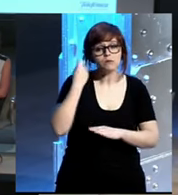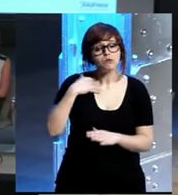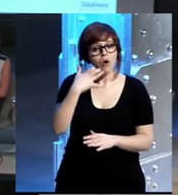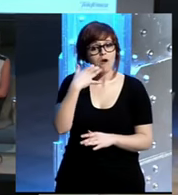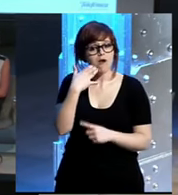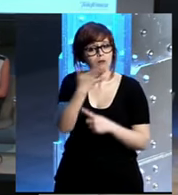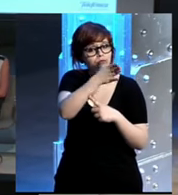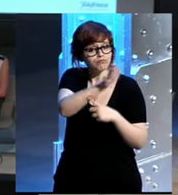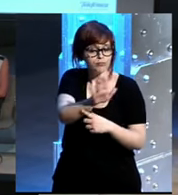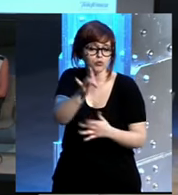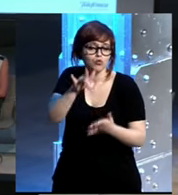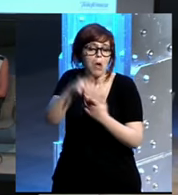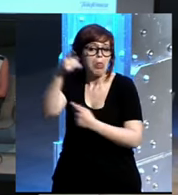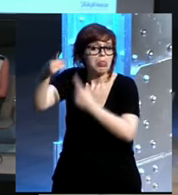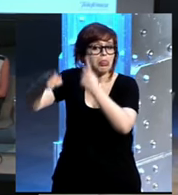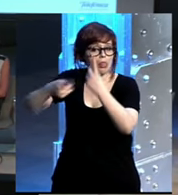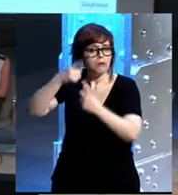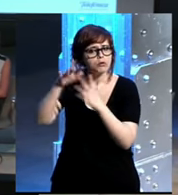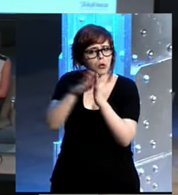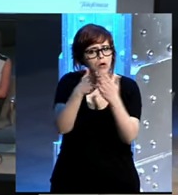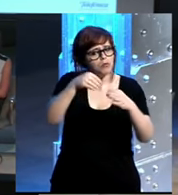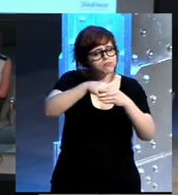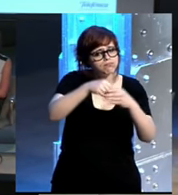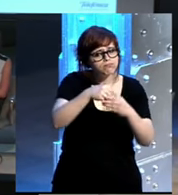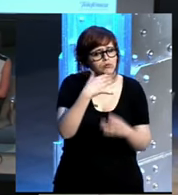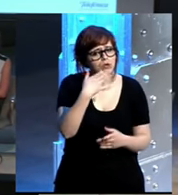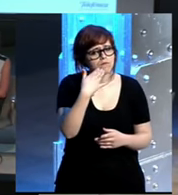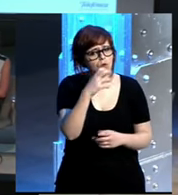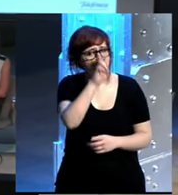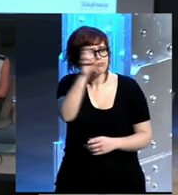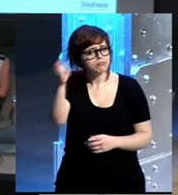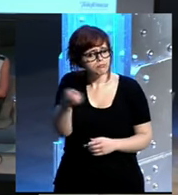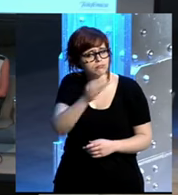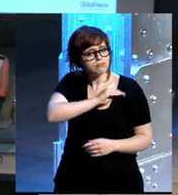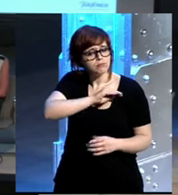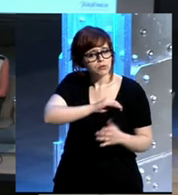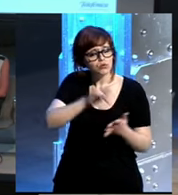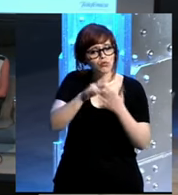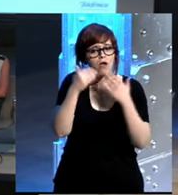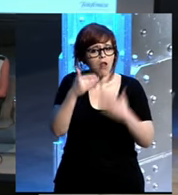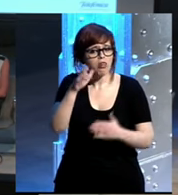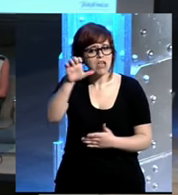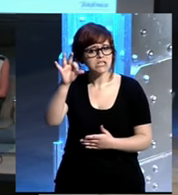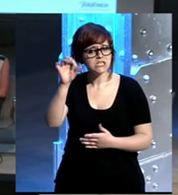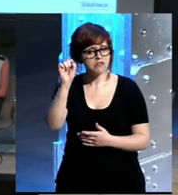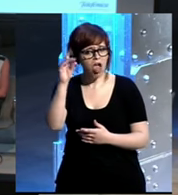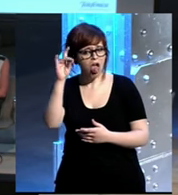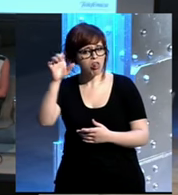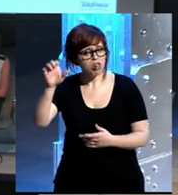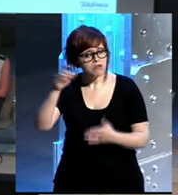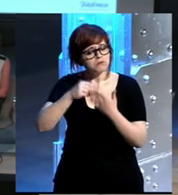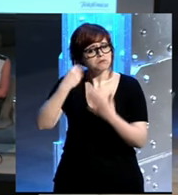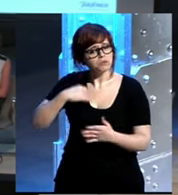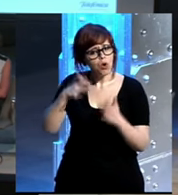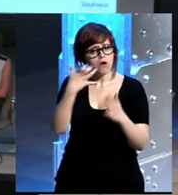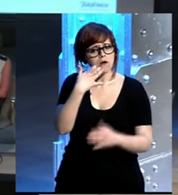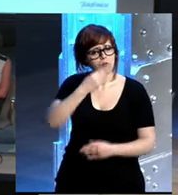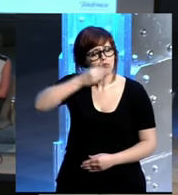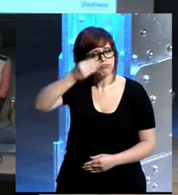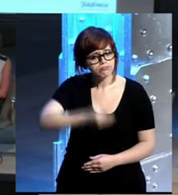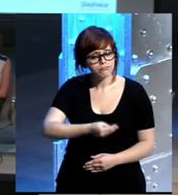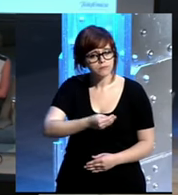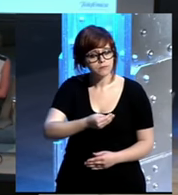libro plantea, yo creo que es un trabajo muy interesante el que nos plantea ESADE con su libro, plantea muchísimos ejemplos. Y para terminar, si